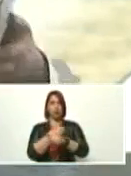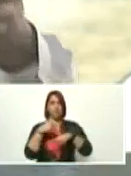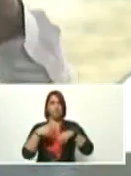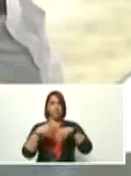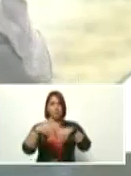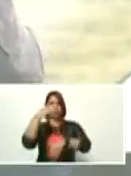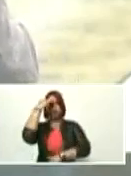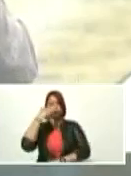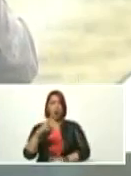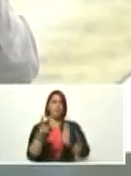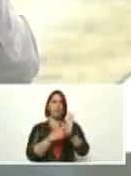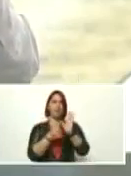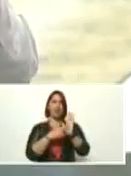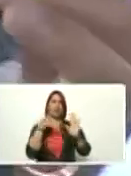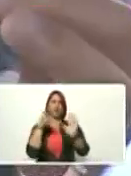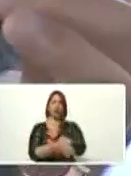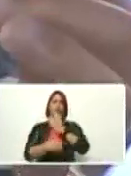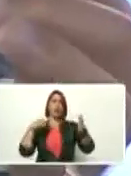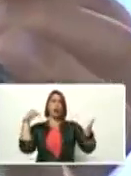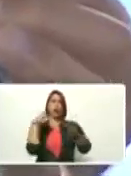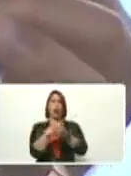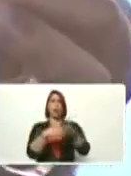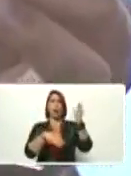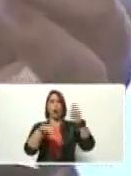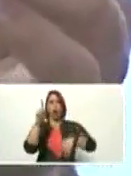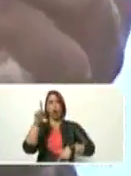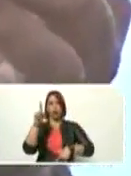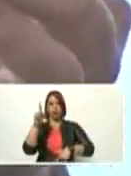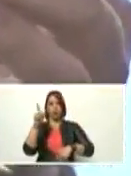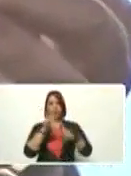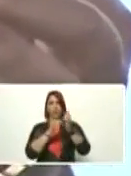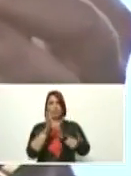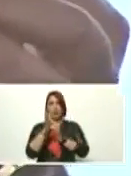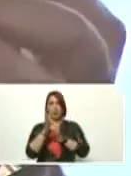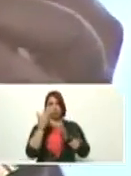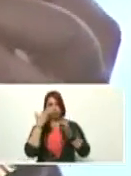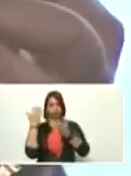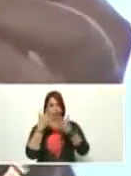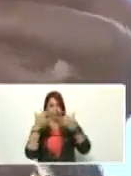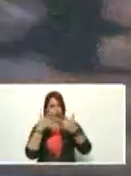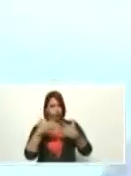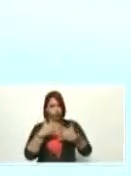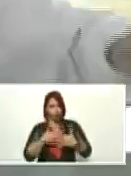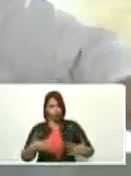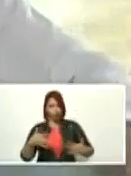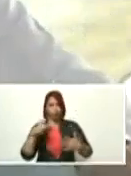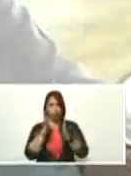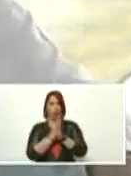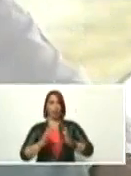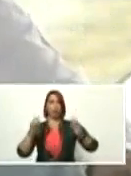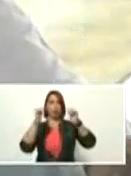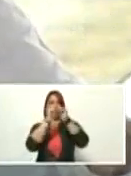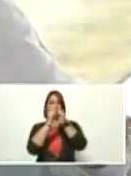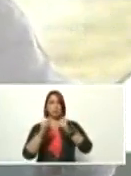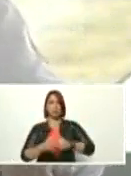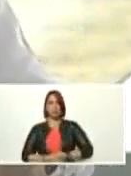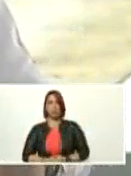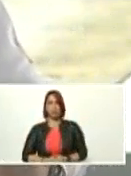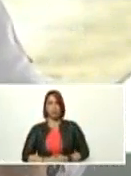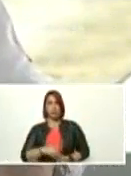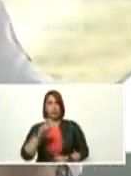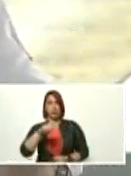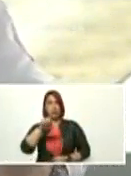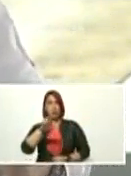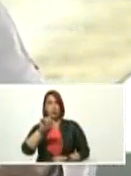La verdad sobre el golpe del 11 de abril. Un ensayo de Alexis Rosa, de Anzuategui. Luis